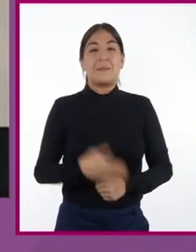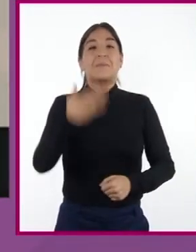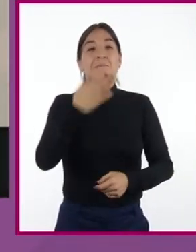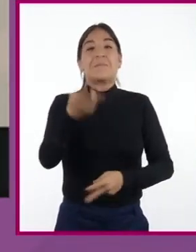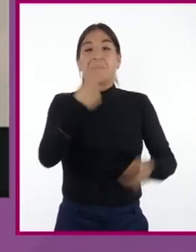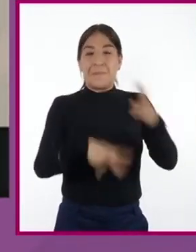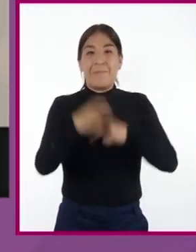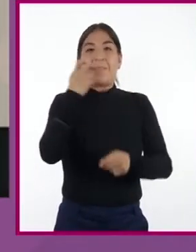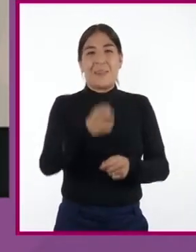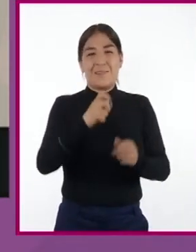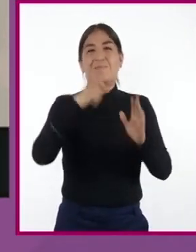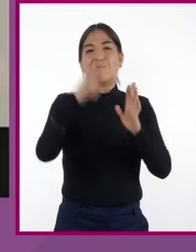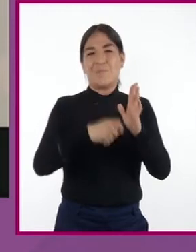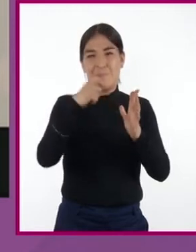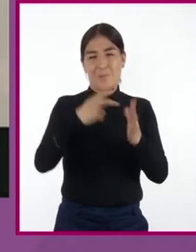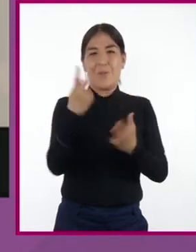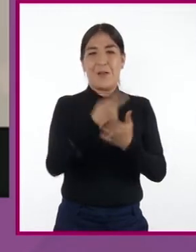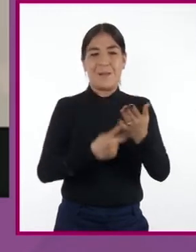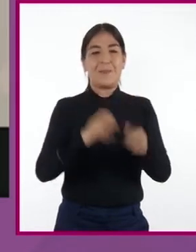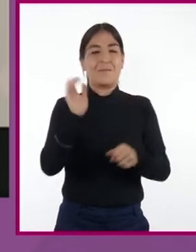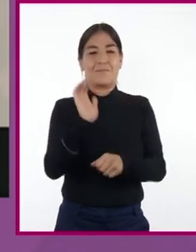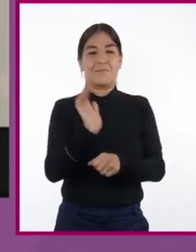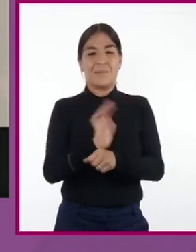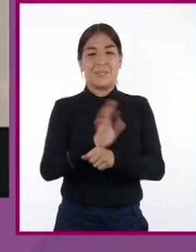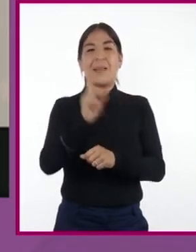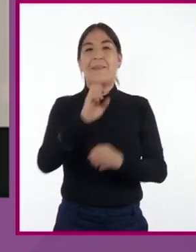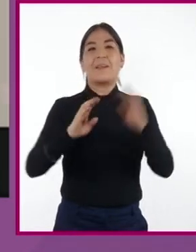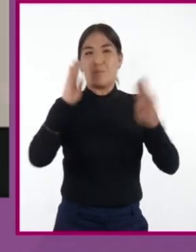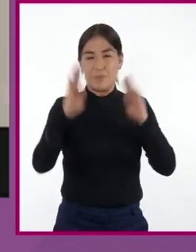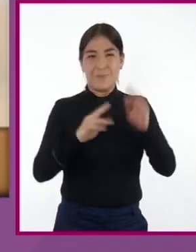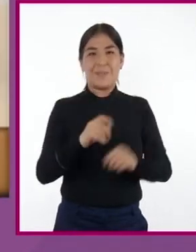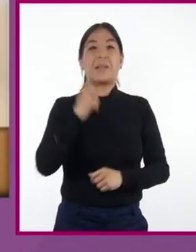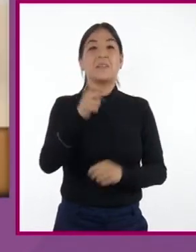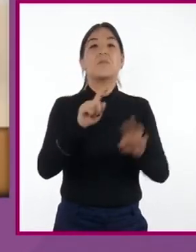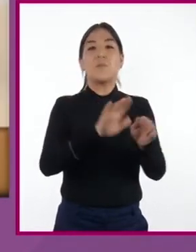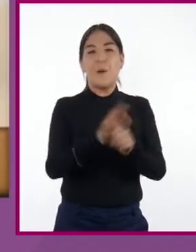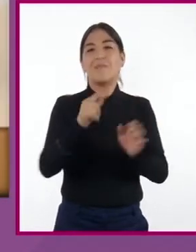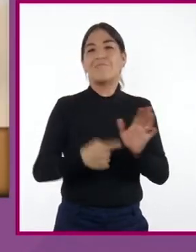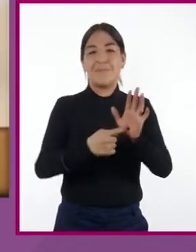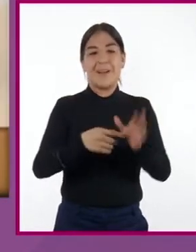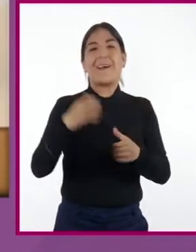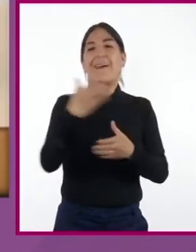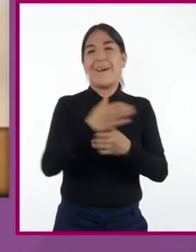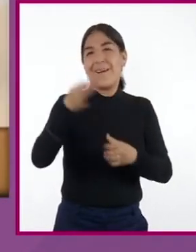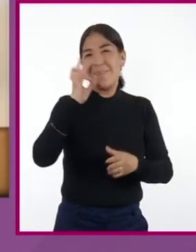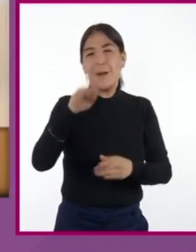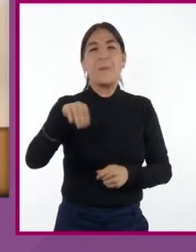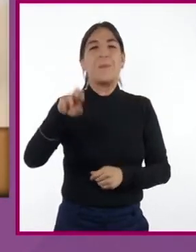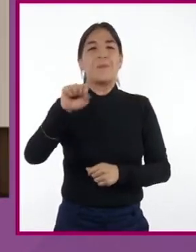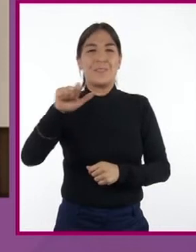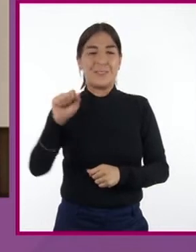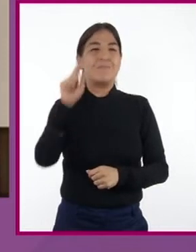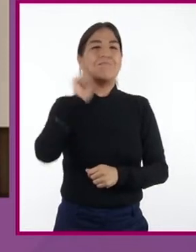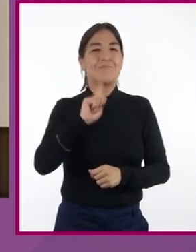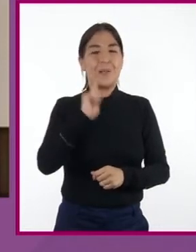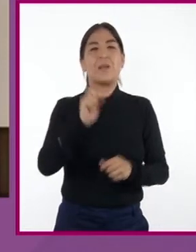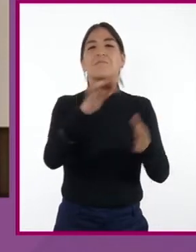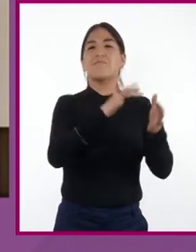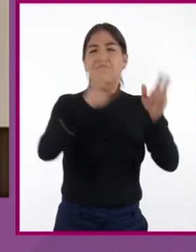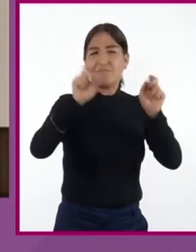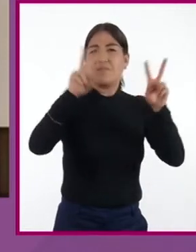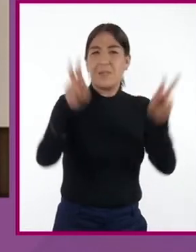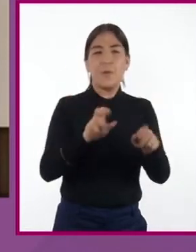Bienvenidos de nuevo a su programa Cocina de Autor. Esta vez en su sección El Café de las Musas, vamos a hablar de un tema